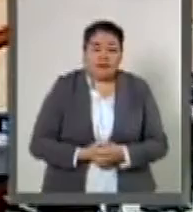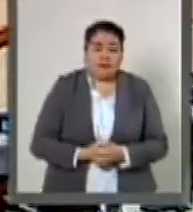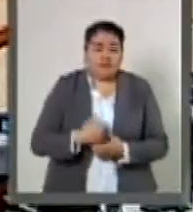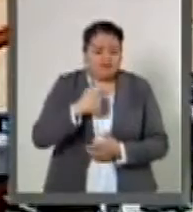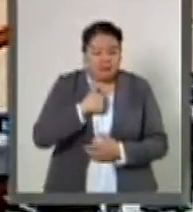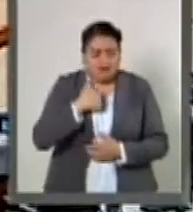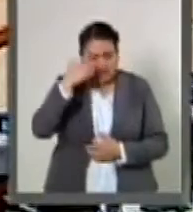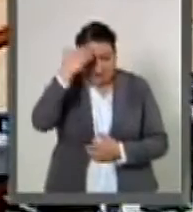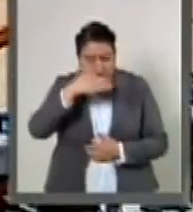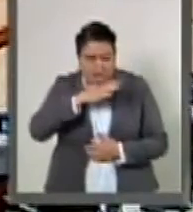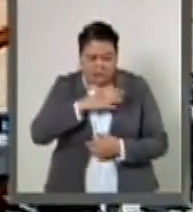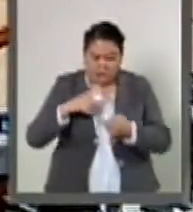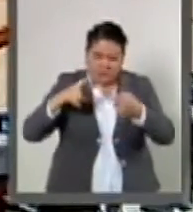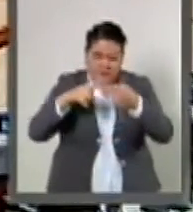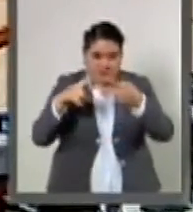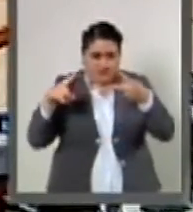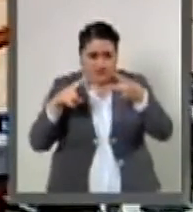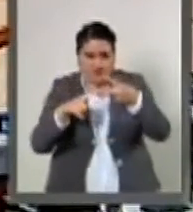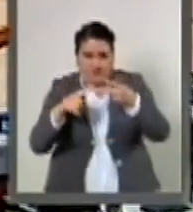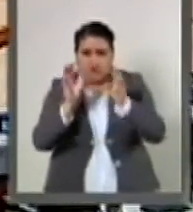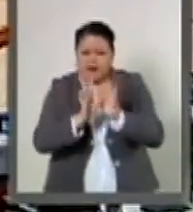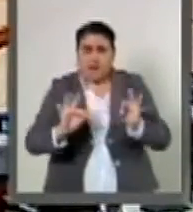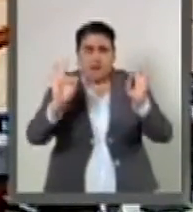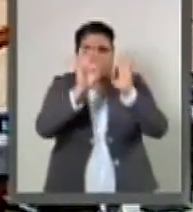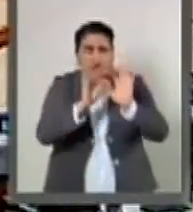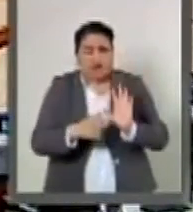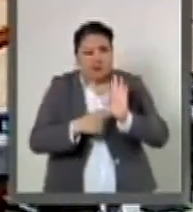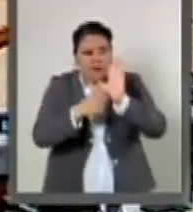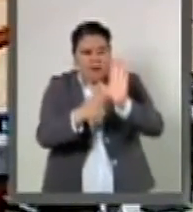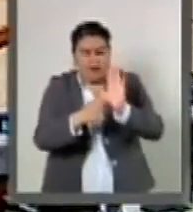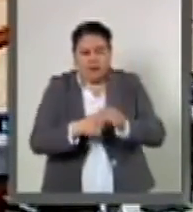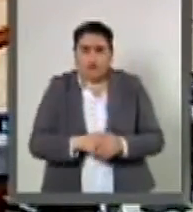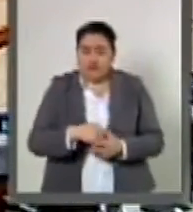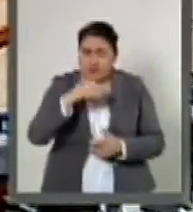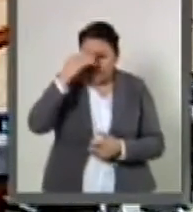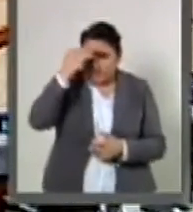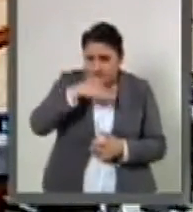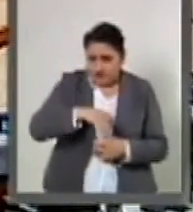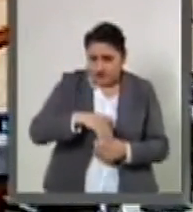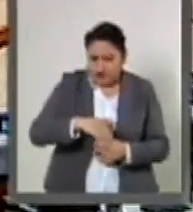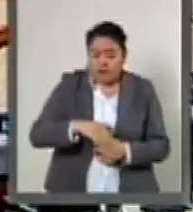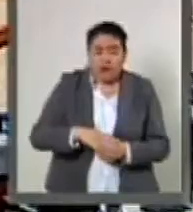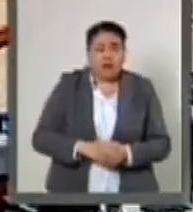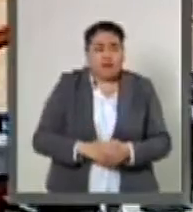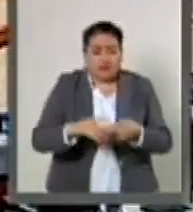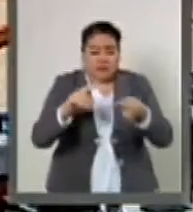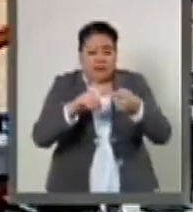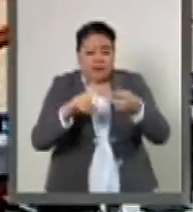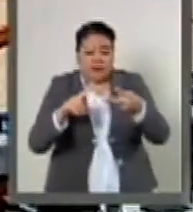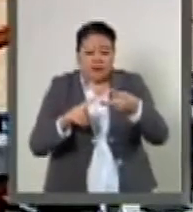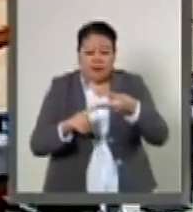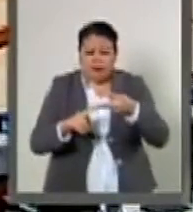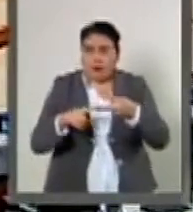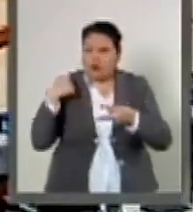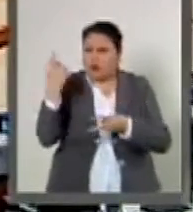Dos principios fundamentales que caracterizan a la